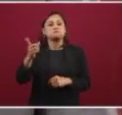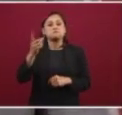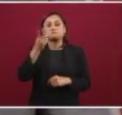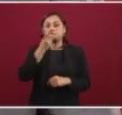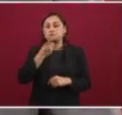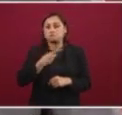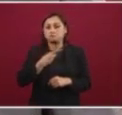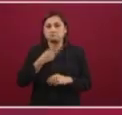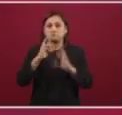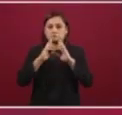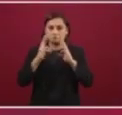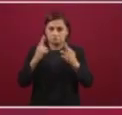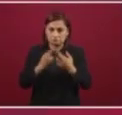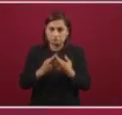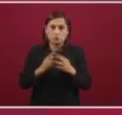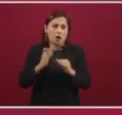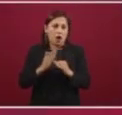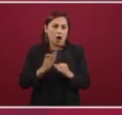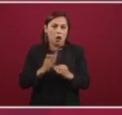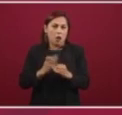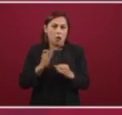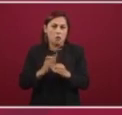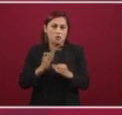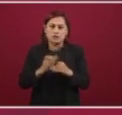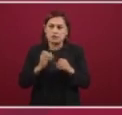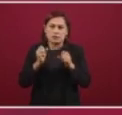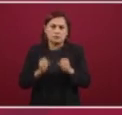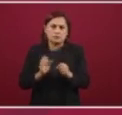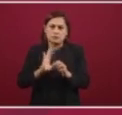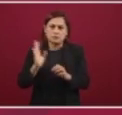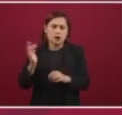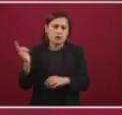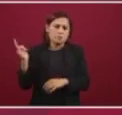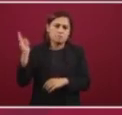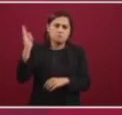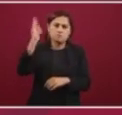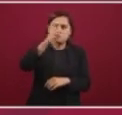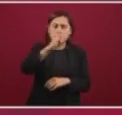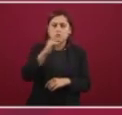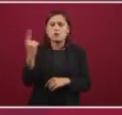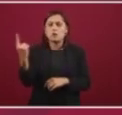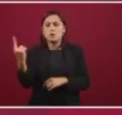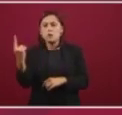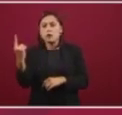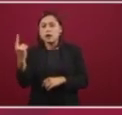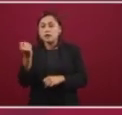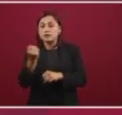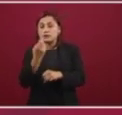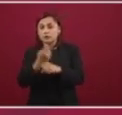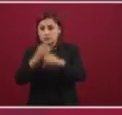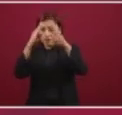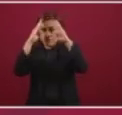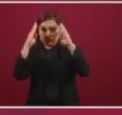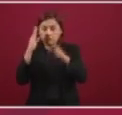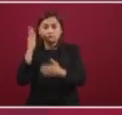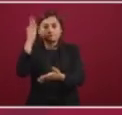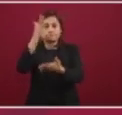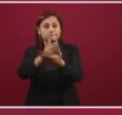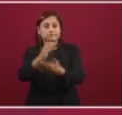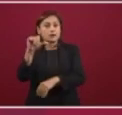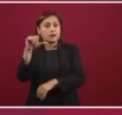viajando. Uno va a Acapulco, el secretario de Marina, otro